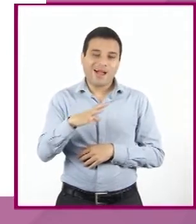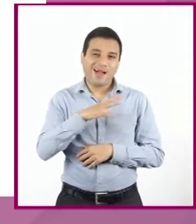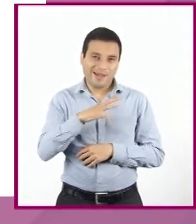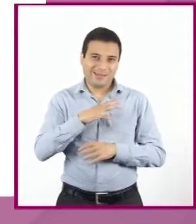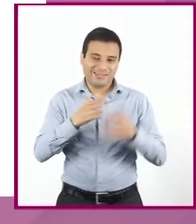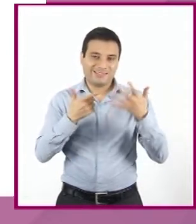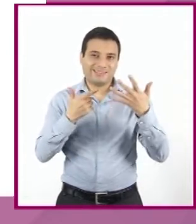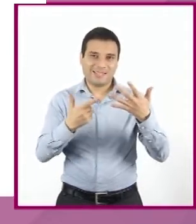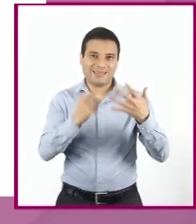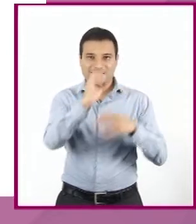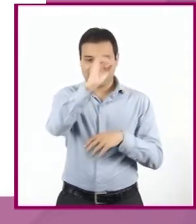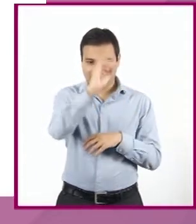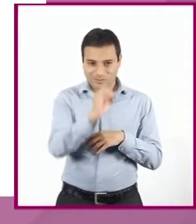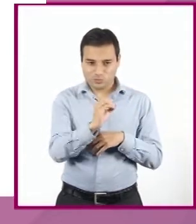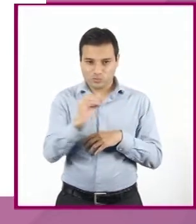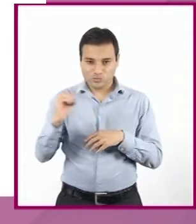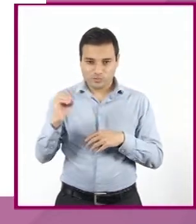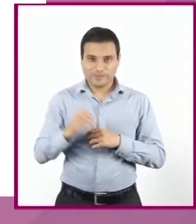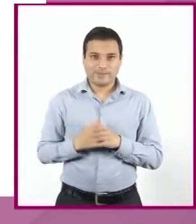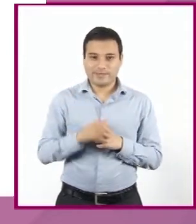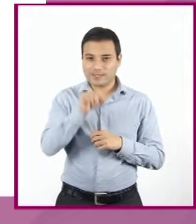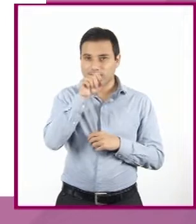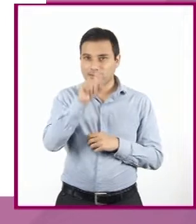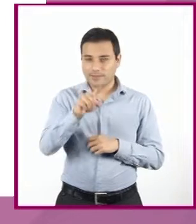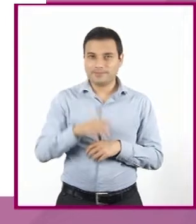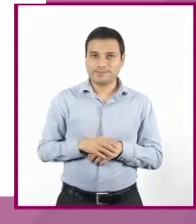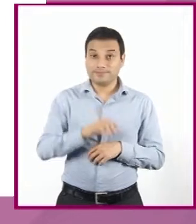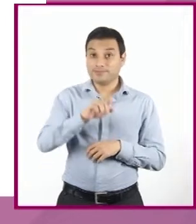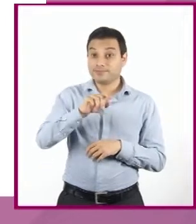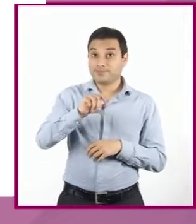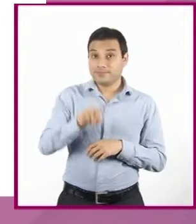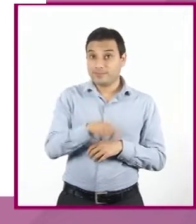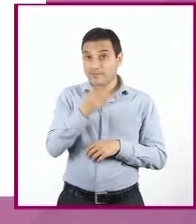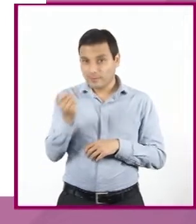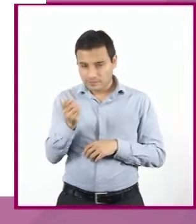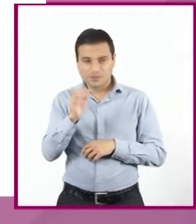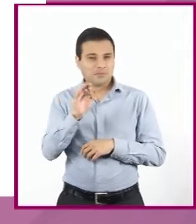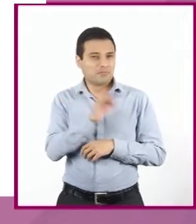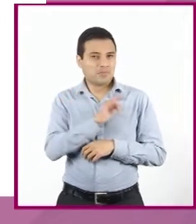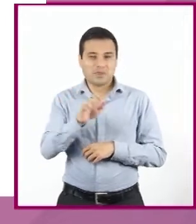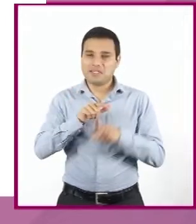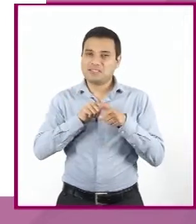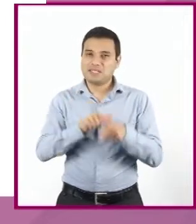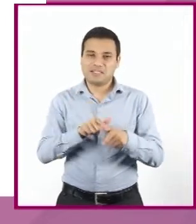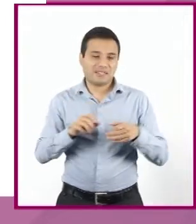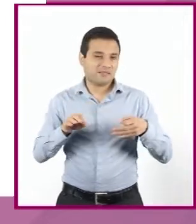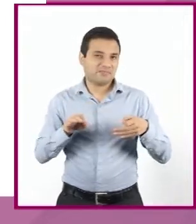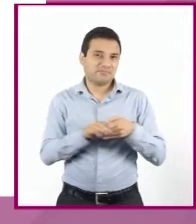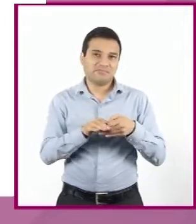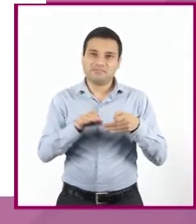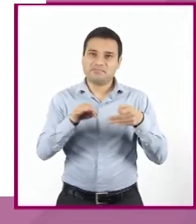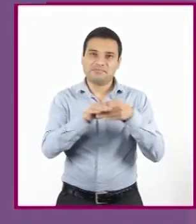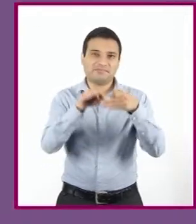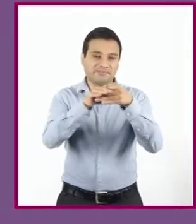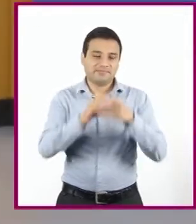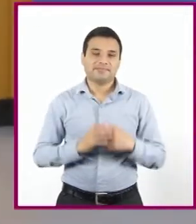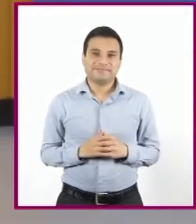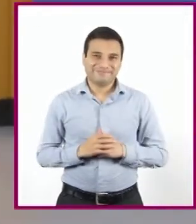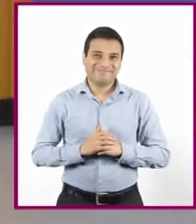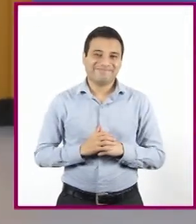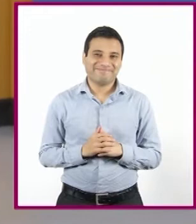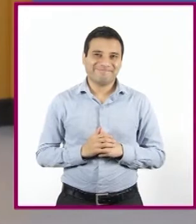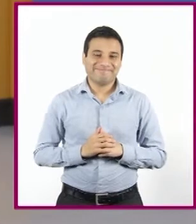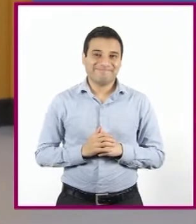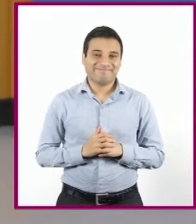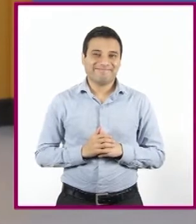7 círculos. Y de la misma manera podríamos obtener los siguientes términos de la sucesión de círculos.